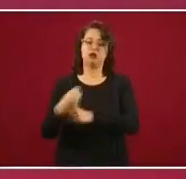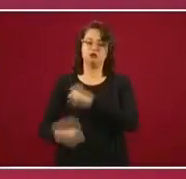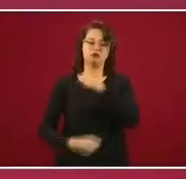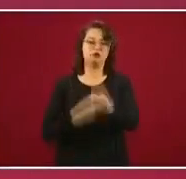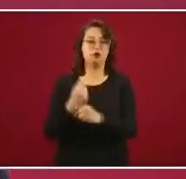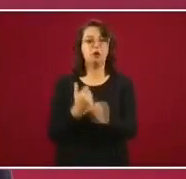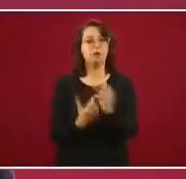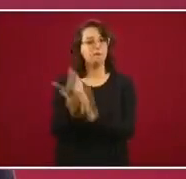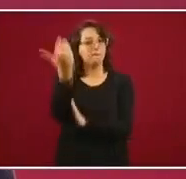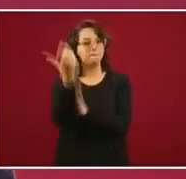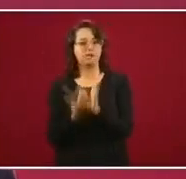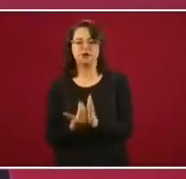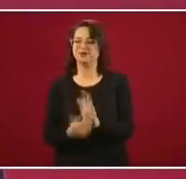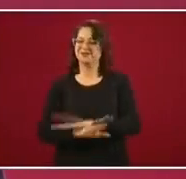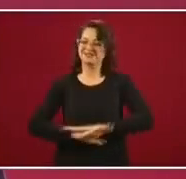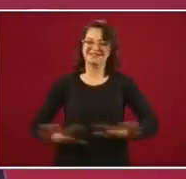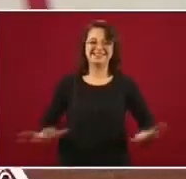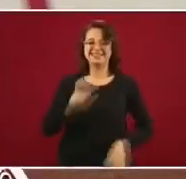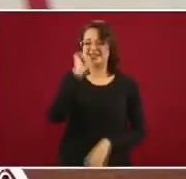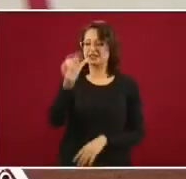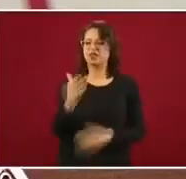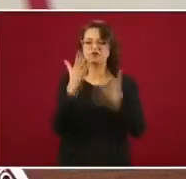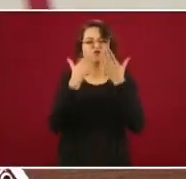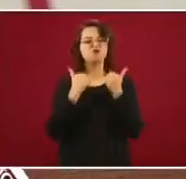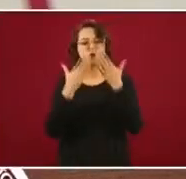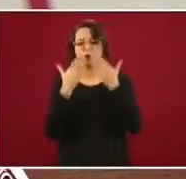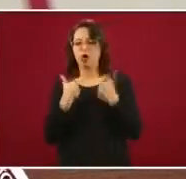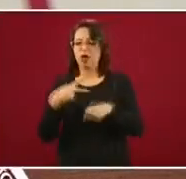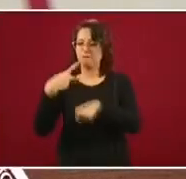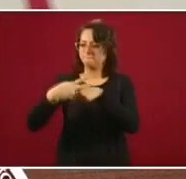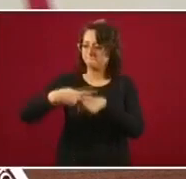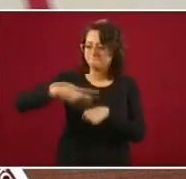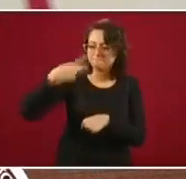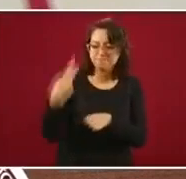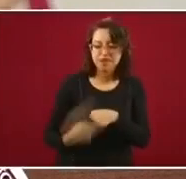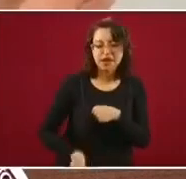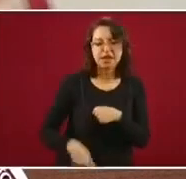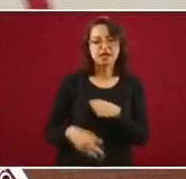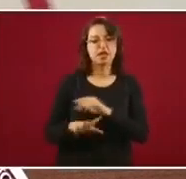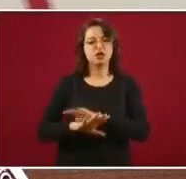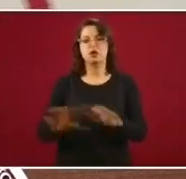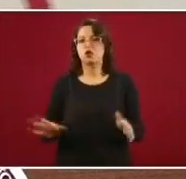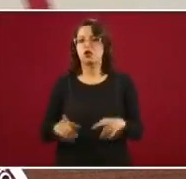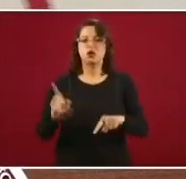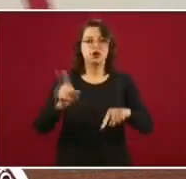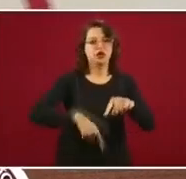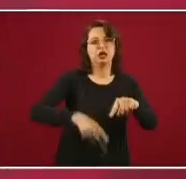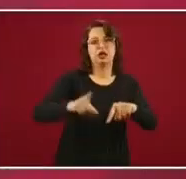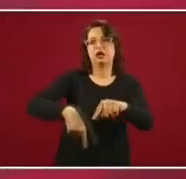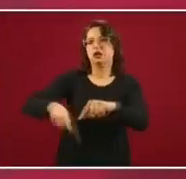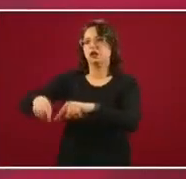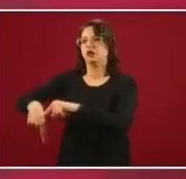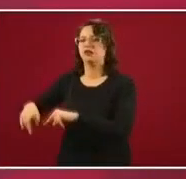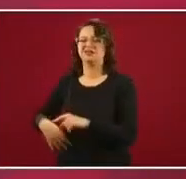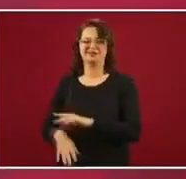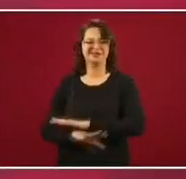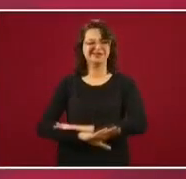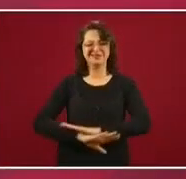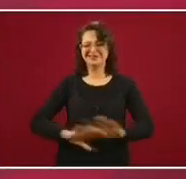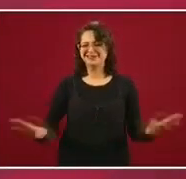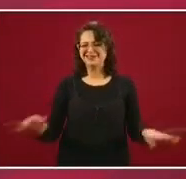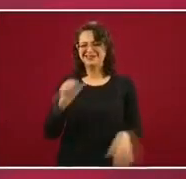Nadie corre riesgo el monto de su pensión, no hay rasur, no se rasura nada, como encabezó ayer un medio, no